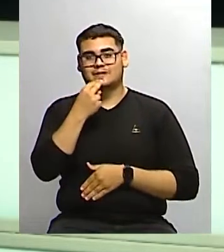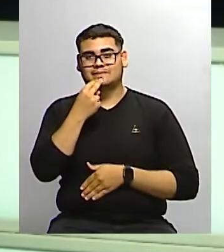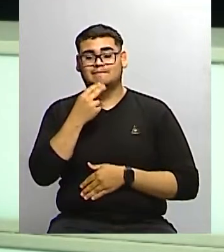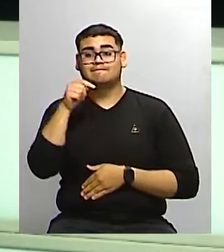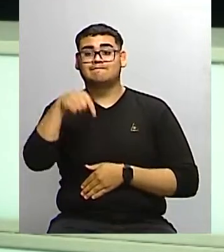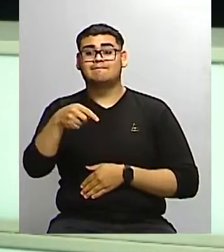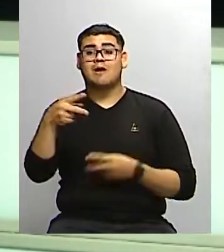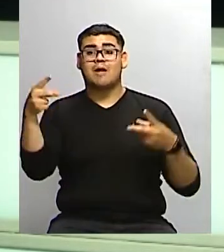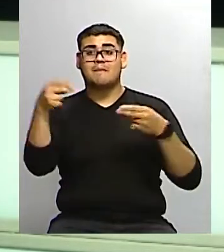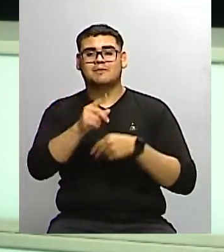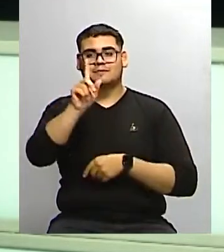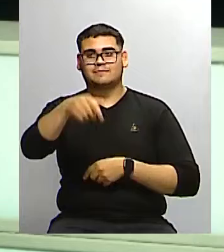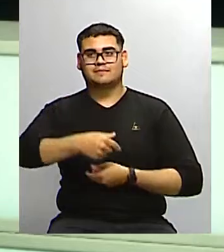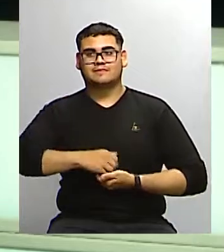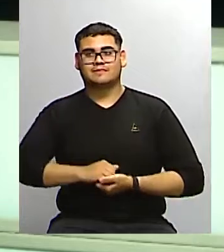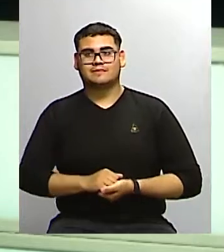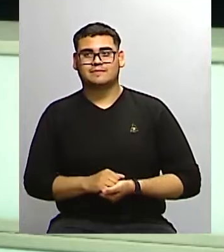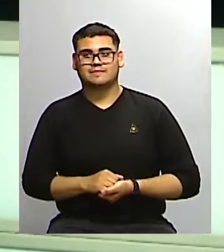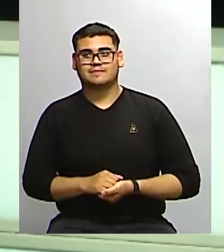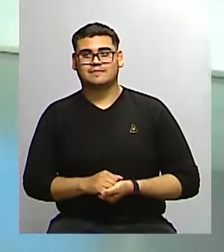vamos a una pausa, enseguida regresamos.